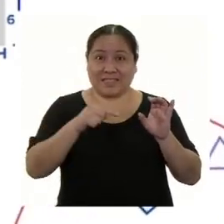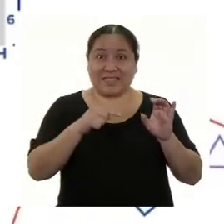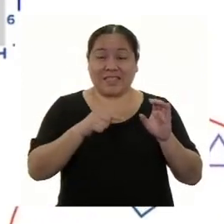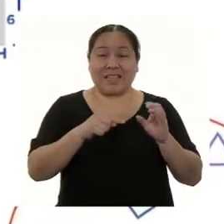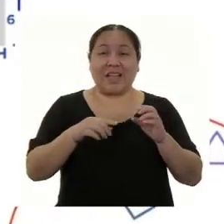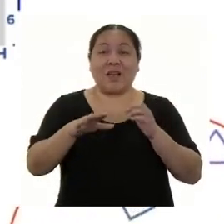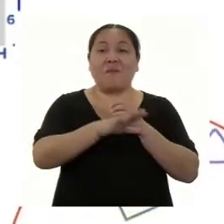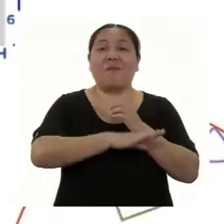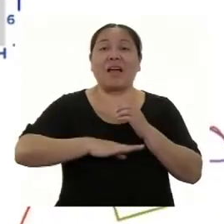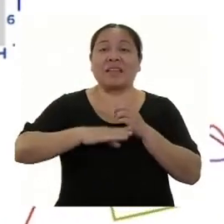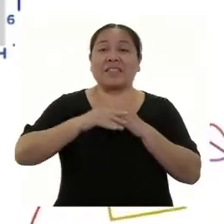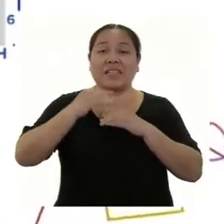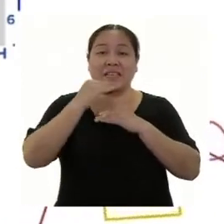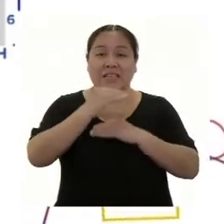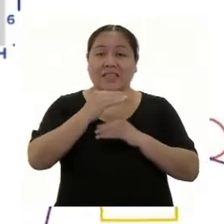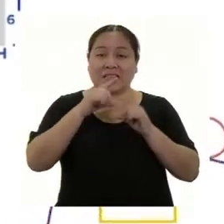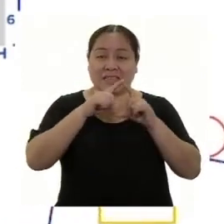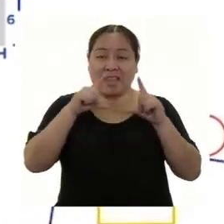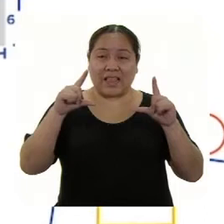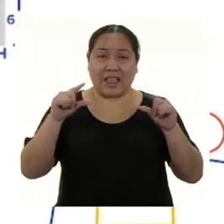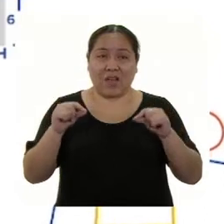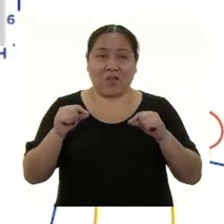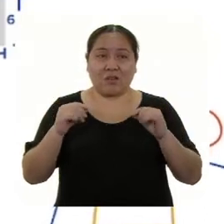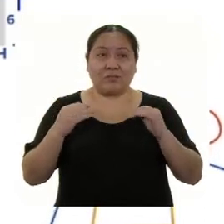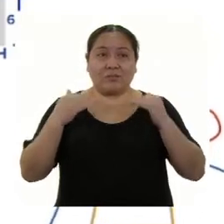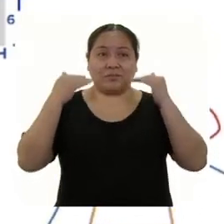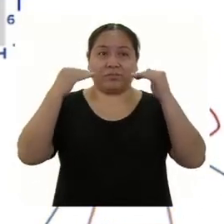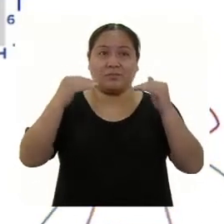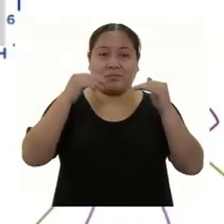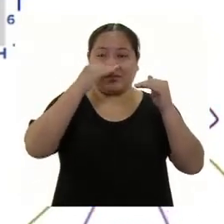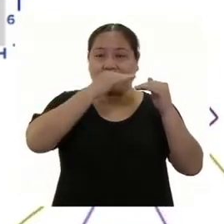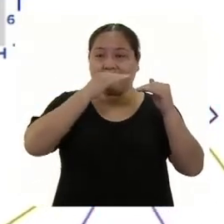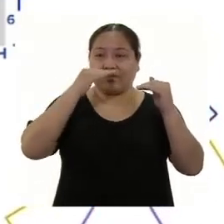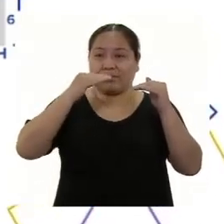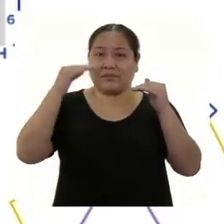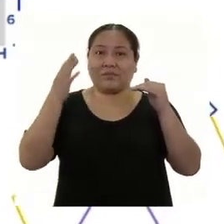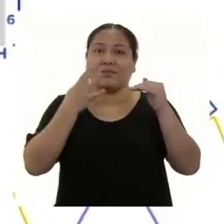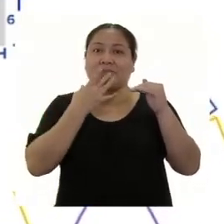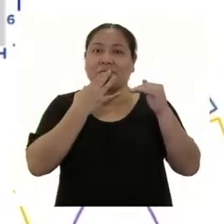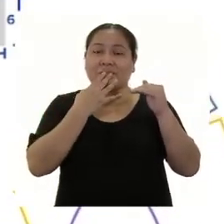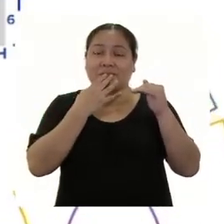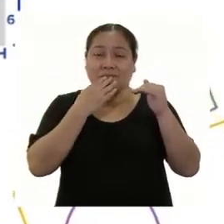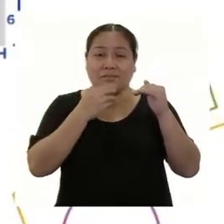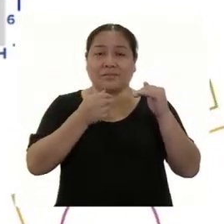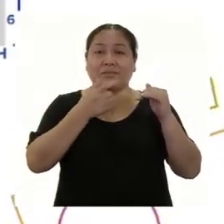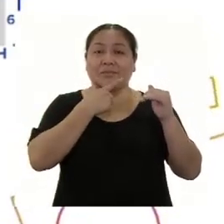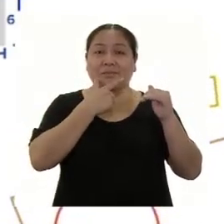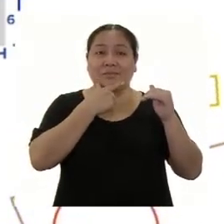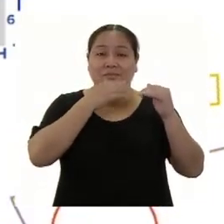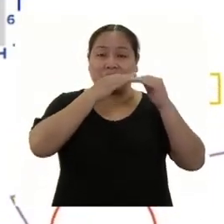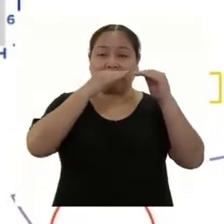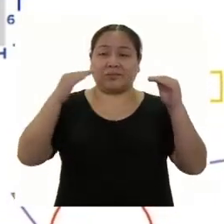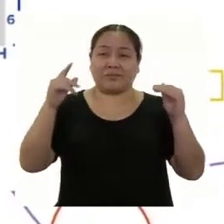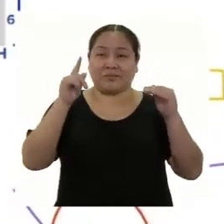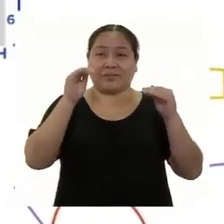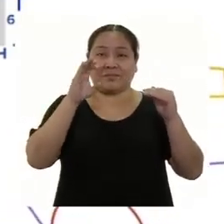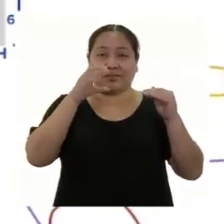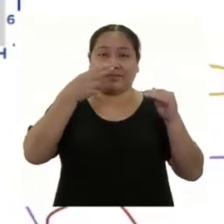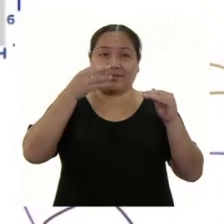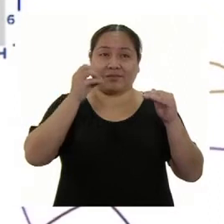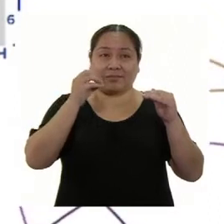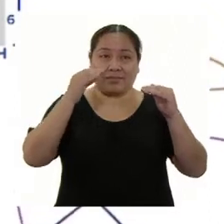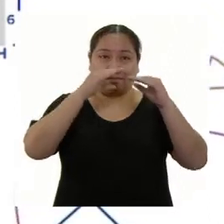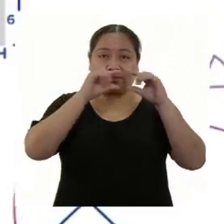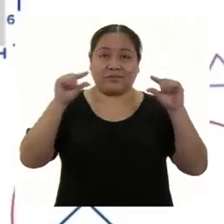base rectangular. Luego tenemos cuatro caras de color amarillo que corresponden al techo, o sea,